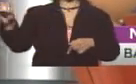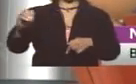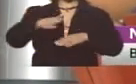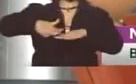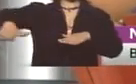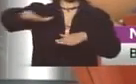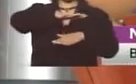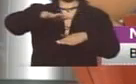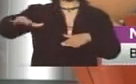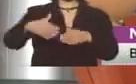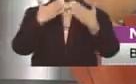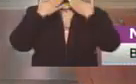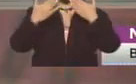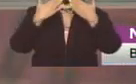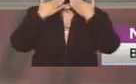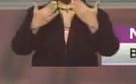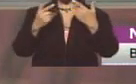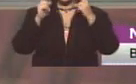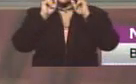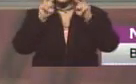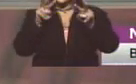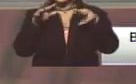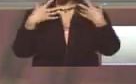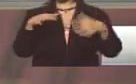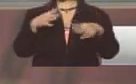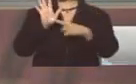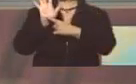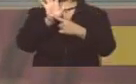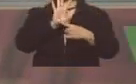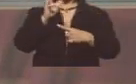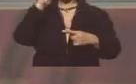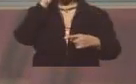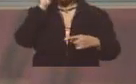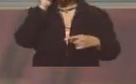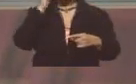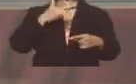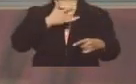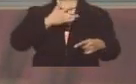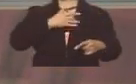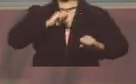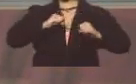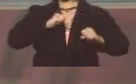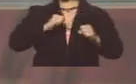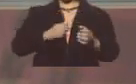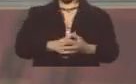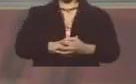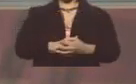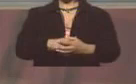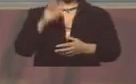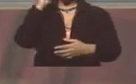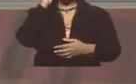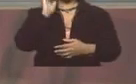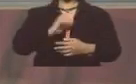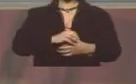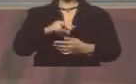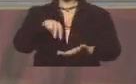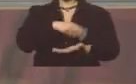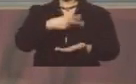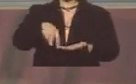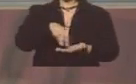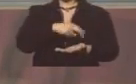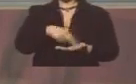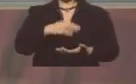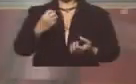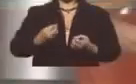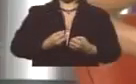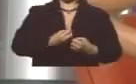oriental y llanero. Bueno, muchas gracias por estar aquí, y ya vimos allí esa demostración. Bueno, yo la escuché, pero sentí la buena vibra. Sí, el joropo tuyero es algo